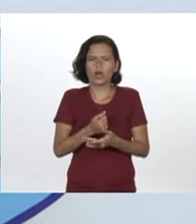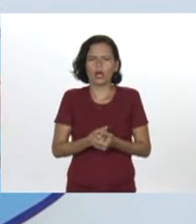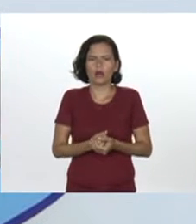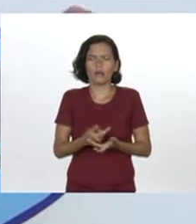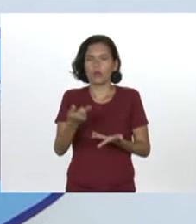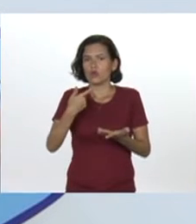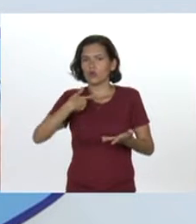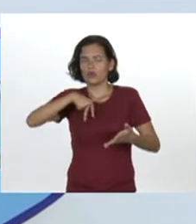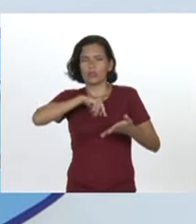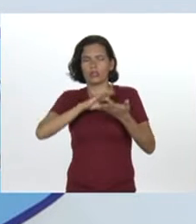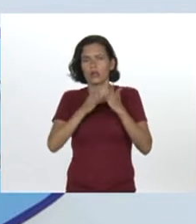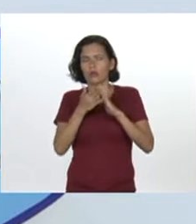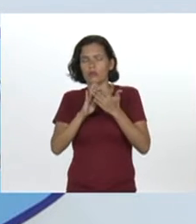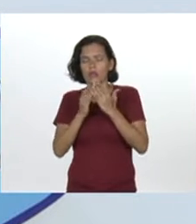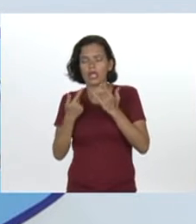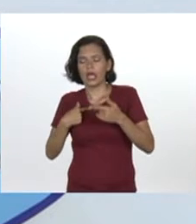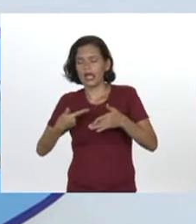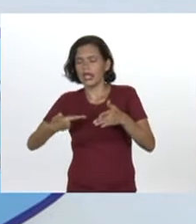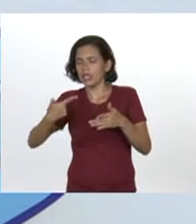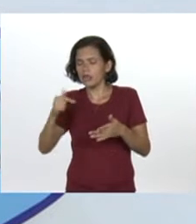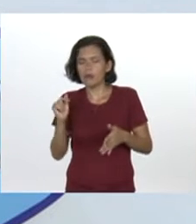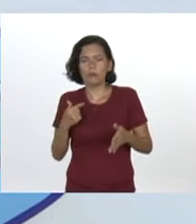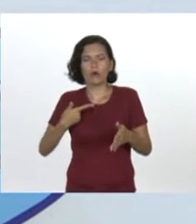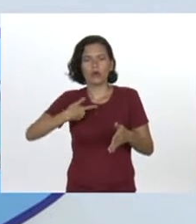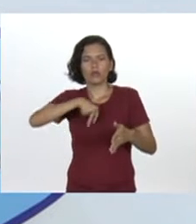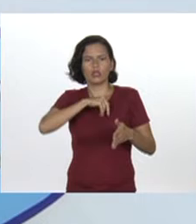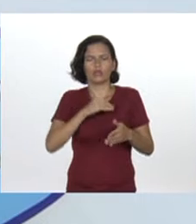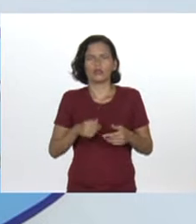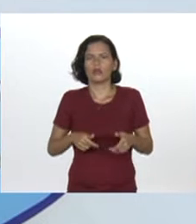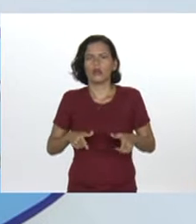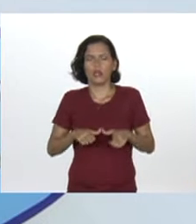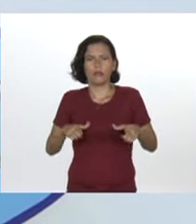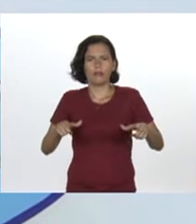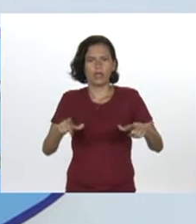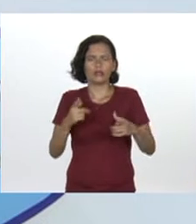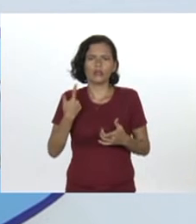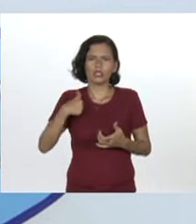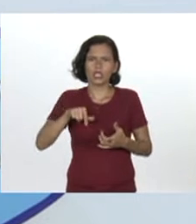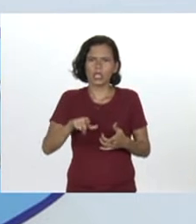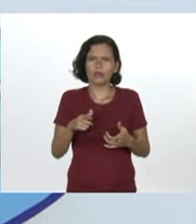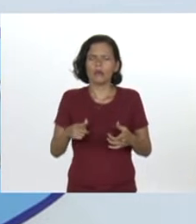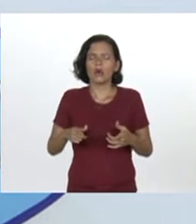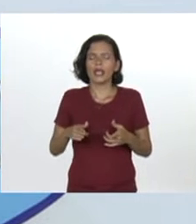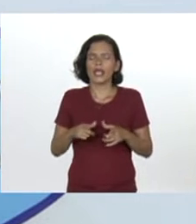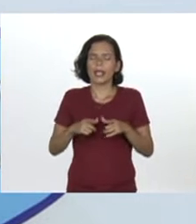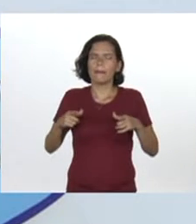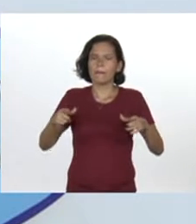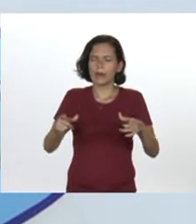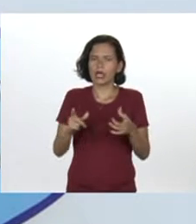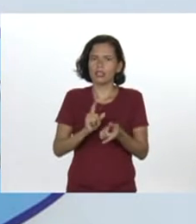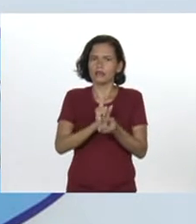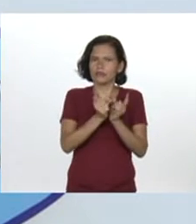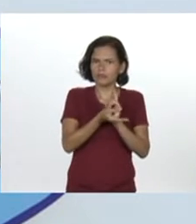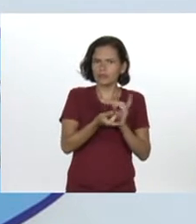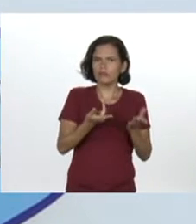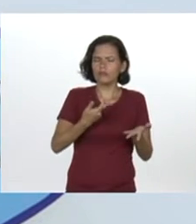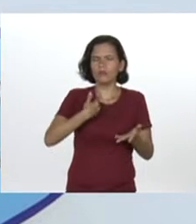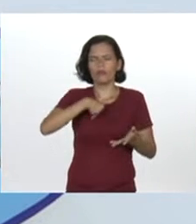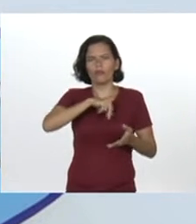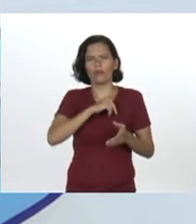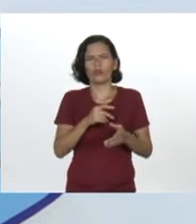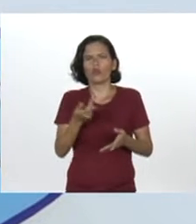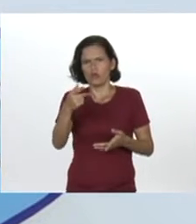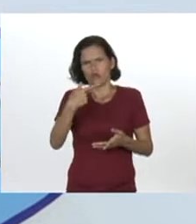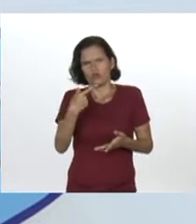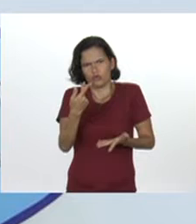en nuestras comunidades, digamos, en nuestros espacios. Es más, tenemos espacios adaptados en nuestras canchas donde nosotros usualmente jugábamos